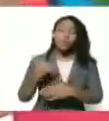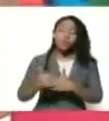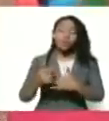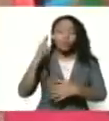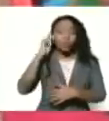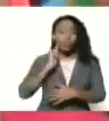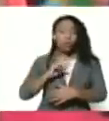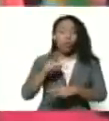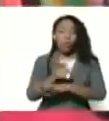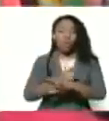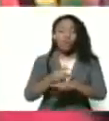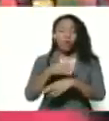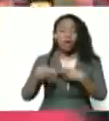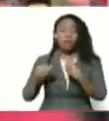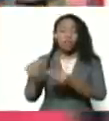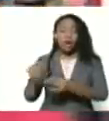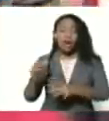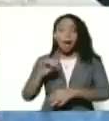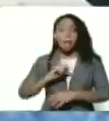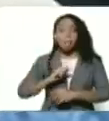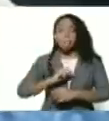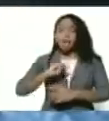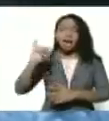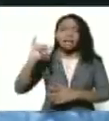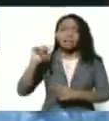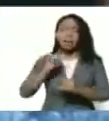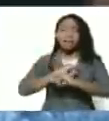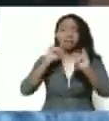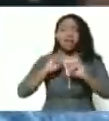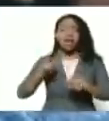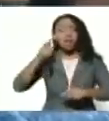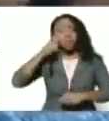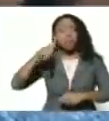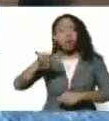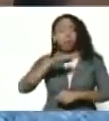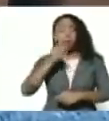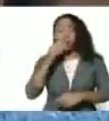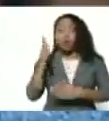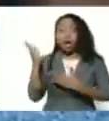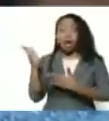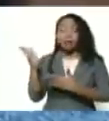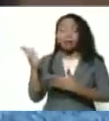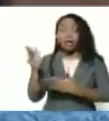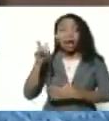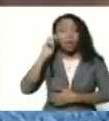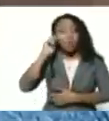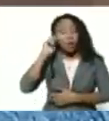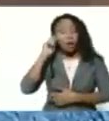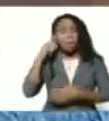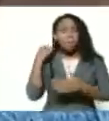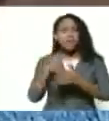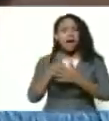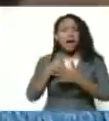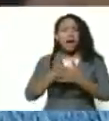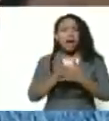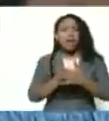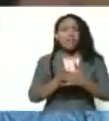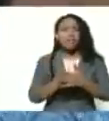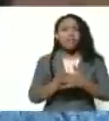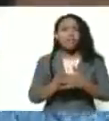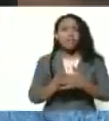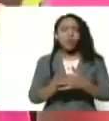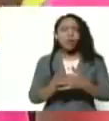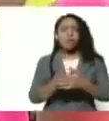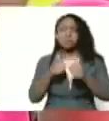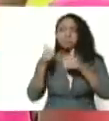un gobierno que garantice la máxima felicidad al pueblo. Y bueno, aquí están las mujeres aguerridas, peleando el Estado de